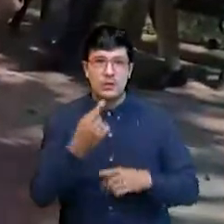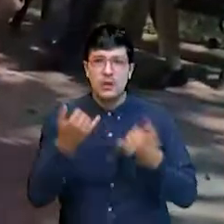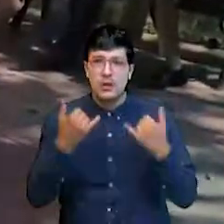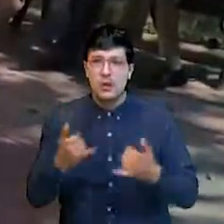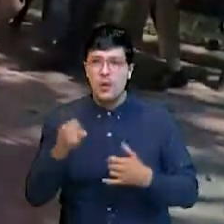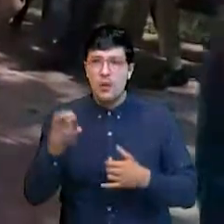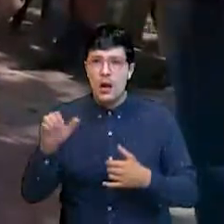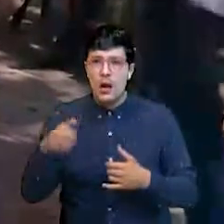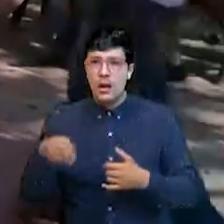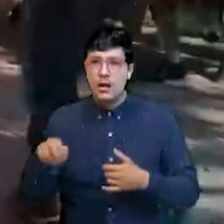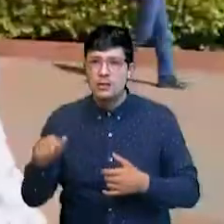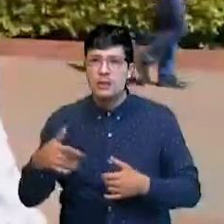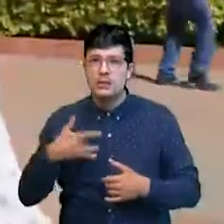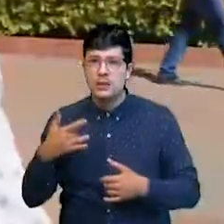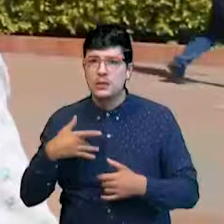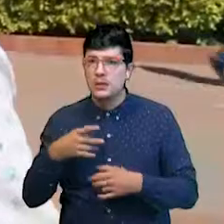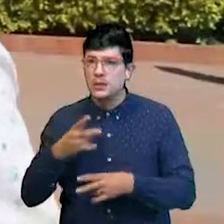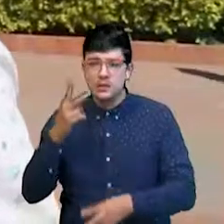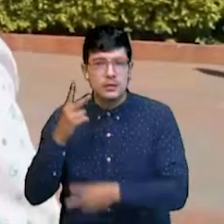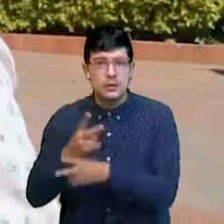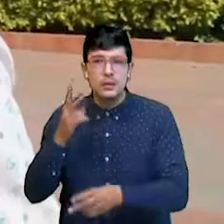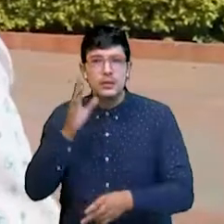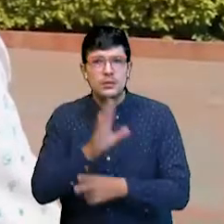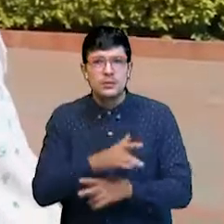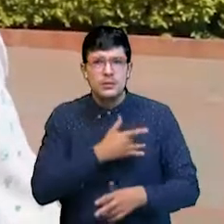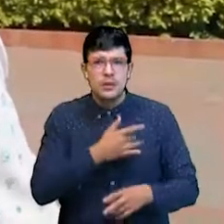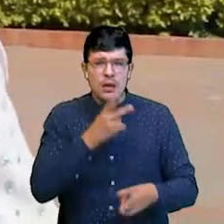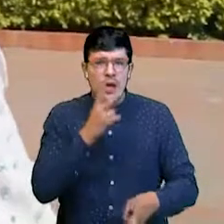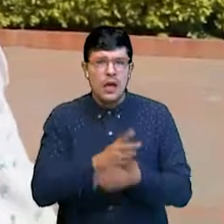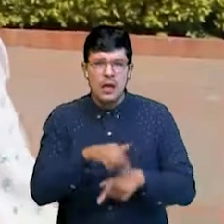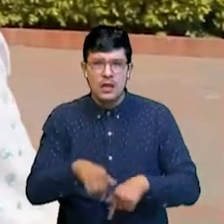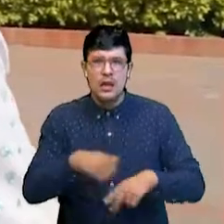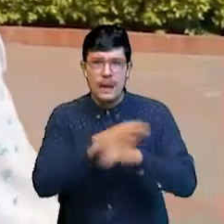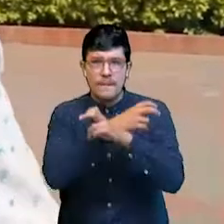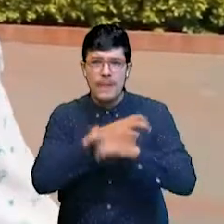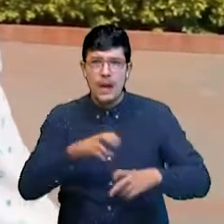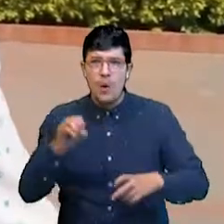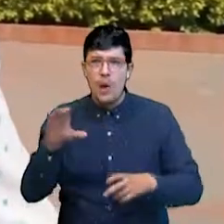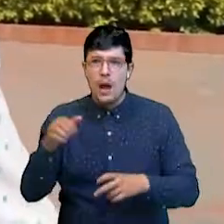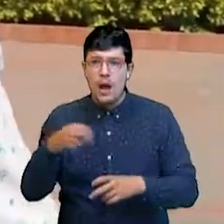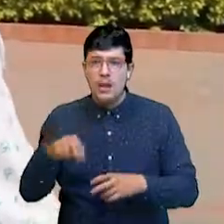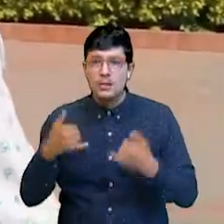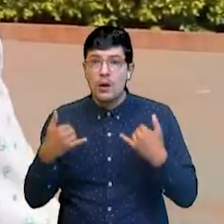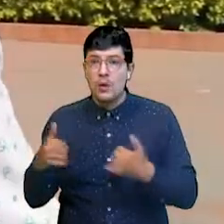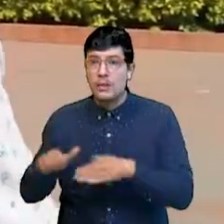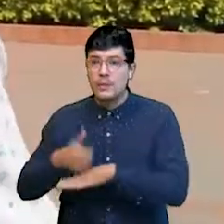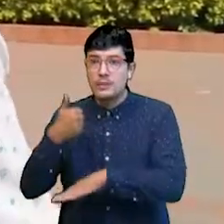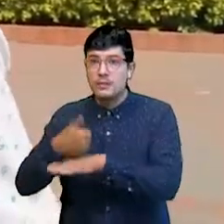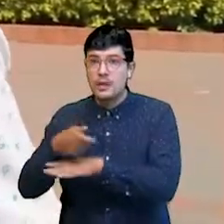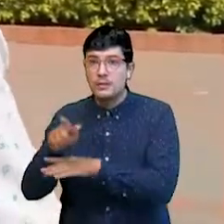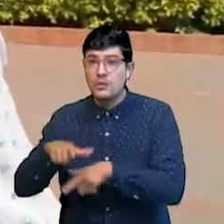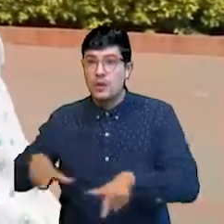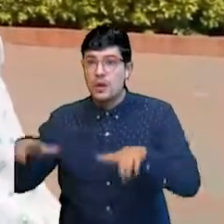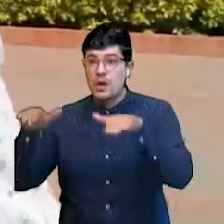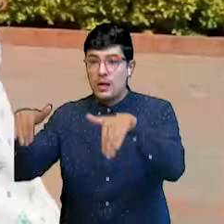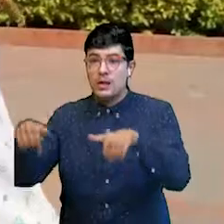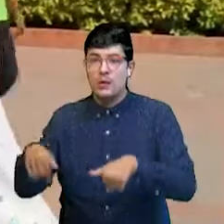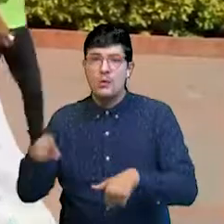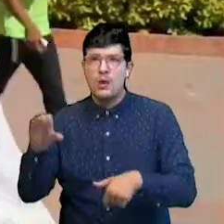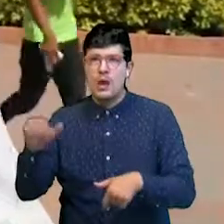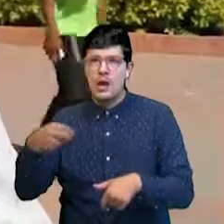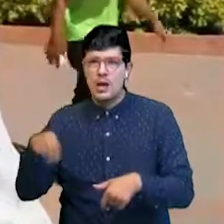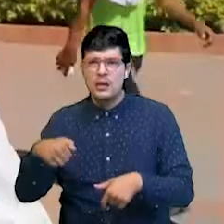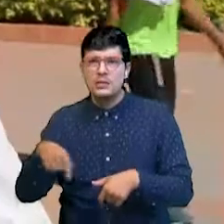sienten inseguros. No, hombre, con esta inseguridad que hay en los parques de Ocaña y principal en este, que es la sala de Ocaña, donde venden